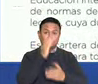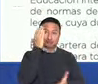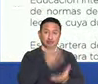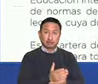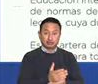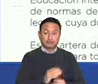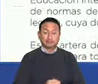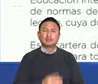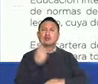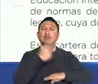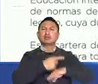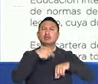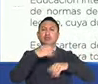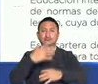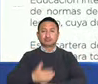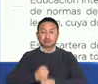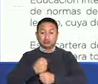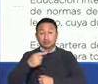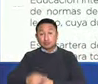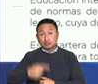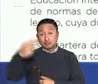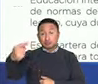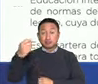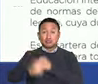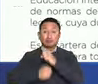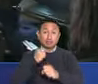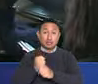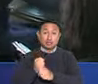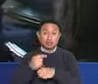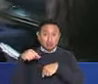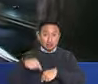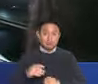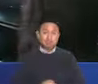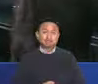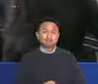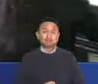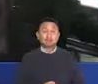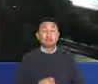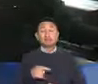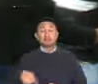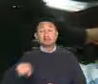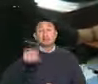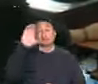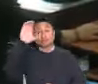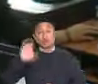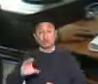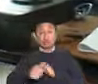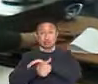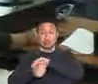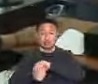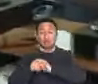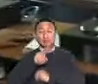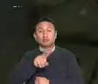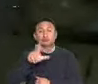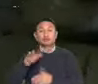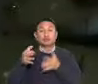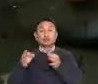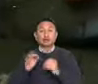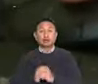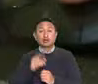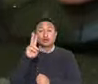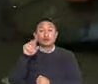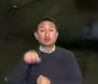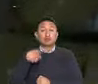La jornada será recuperada al finalizar el año lectivo. Es decir, en el régimen Costa Galápagos el 23 de febrero